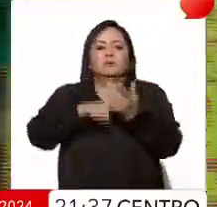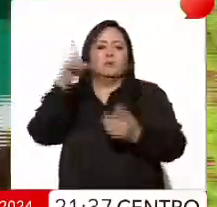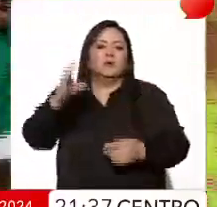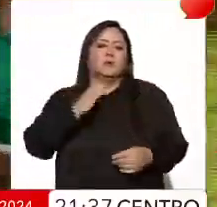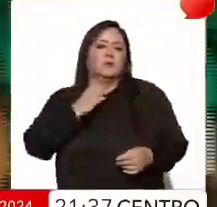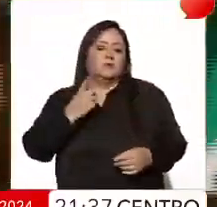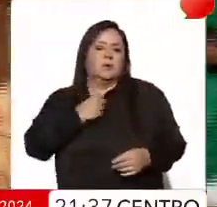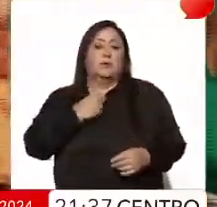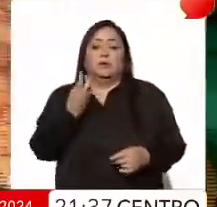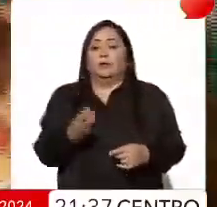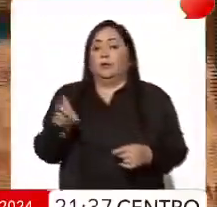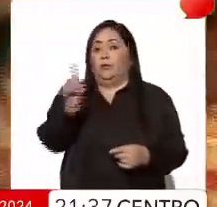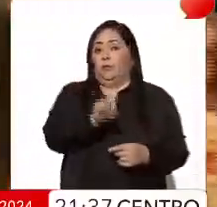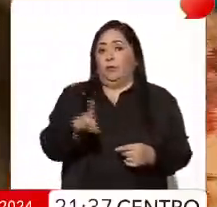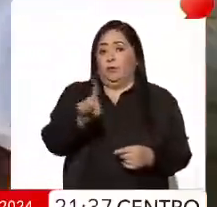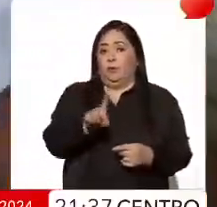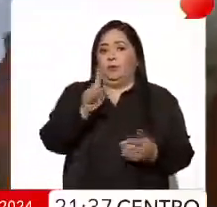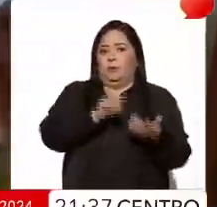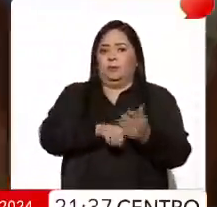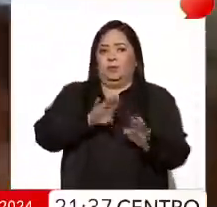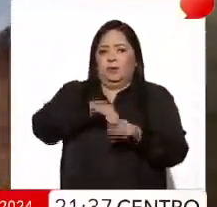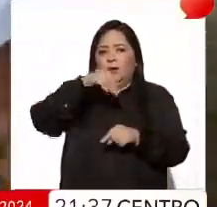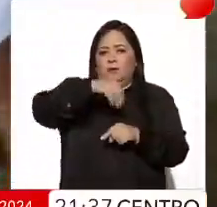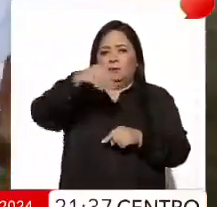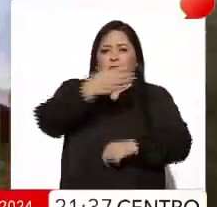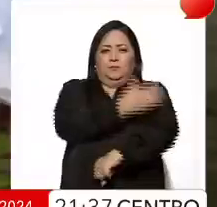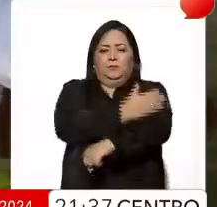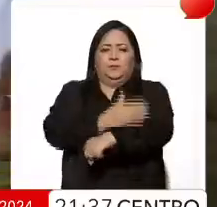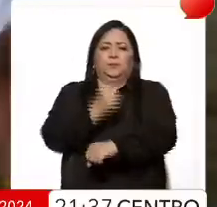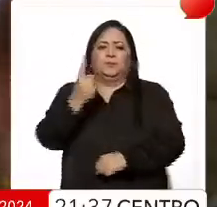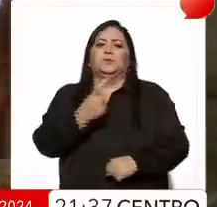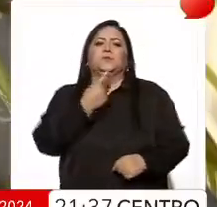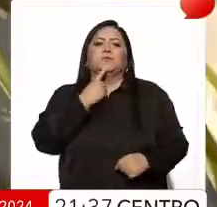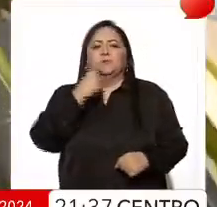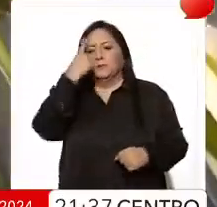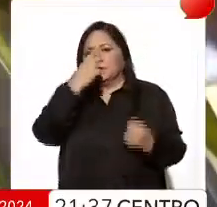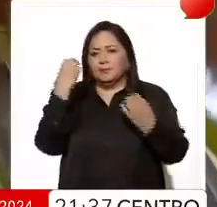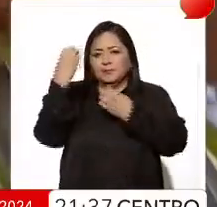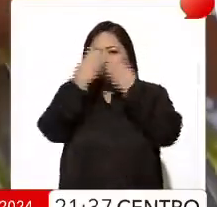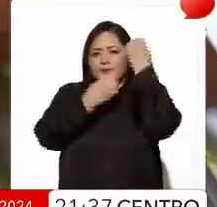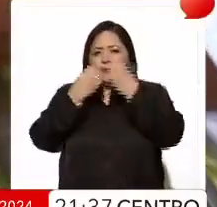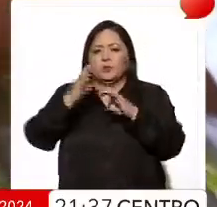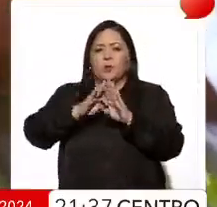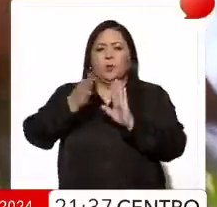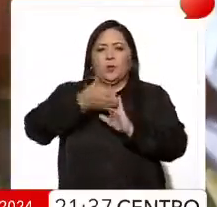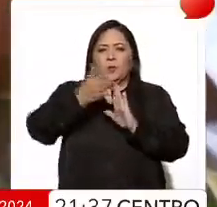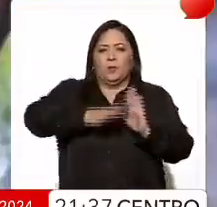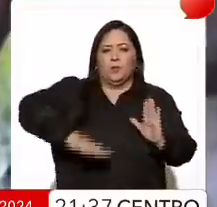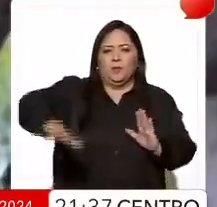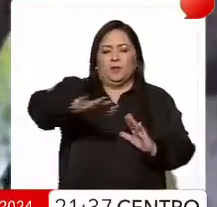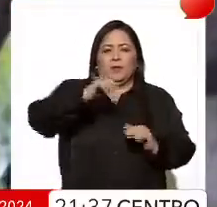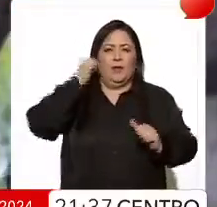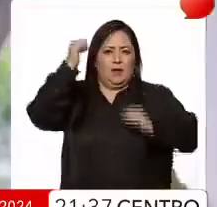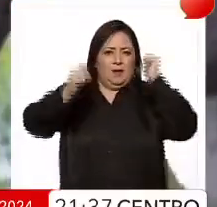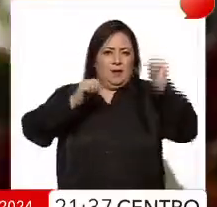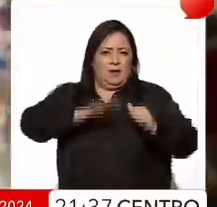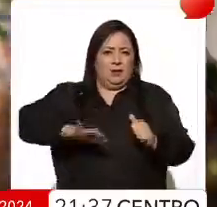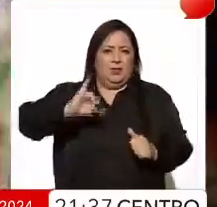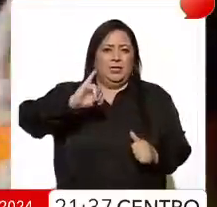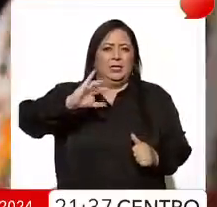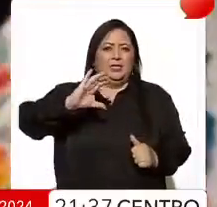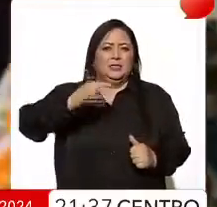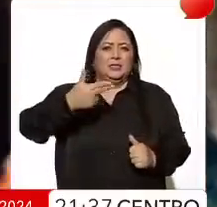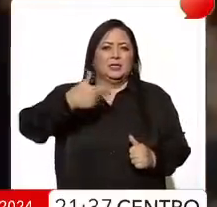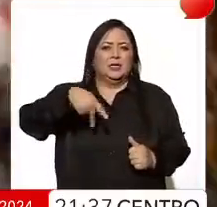en el Congreso de La Unión este domingo durante el recorrido en el que acompañó al presidente López Obrador para evaluar la obra de la Zona Arqueológica de